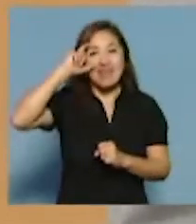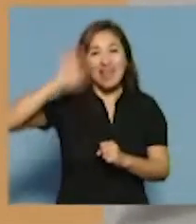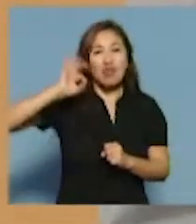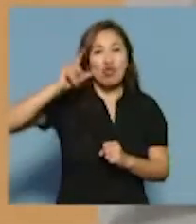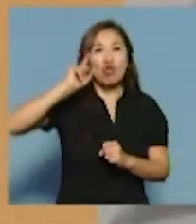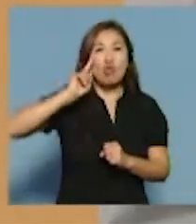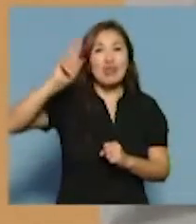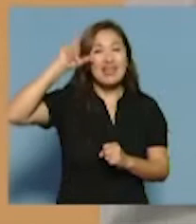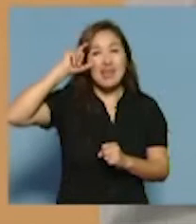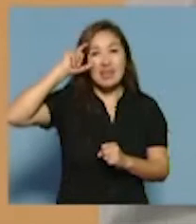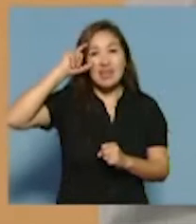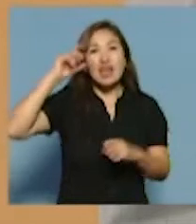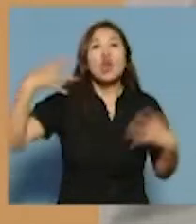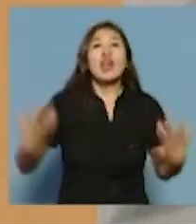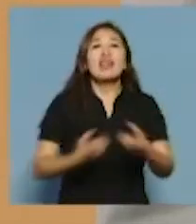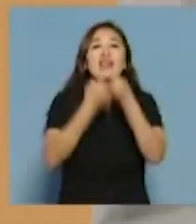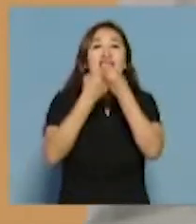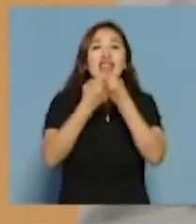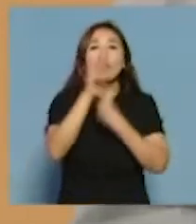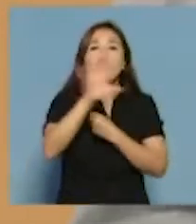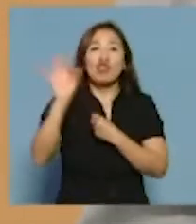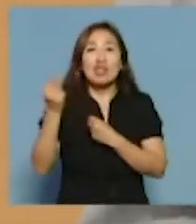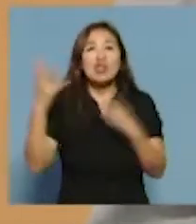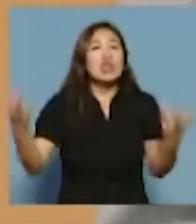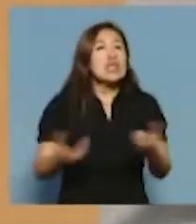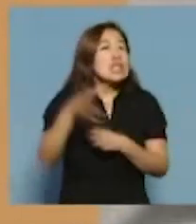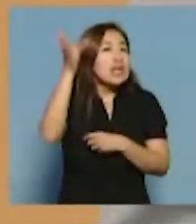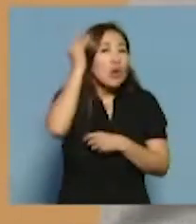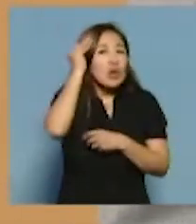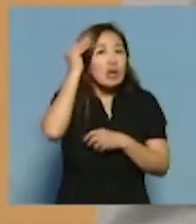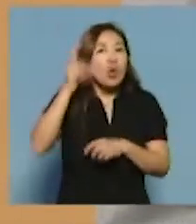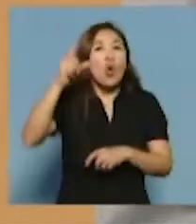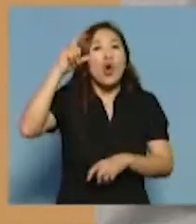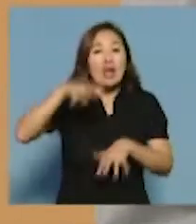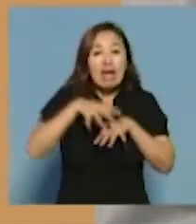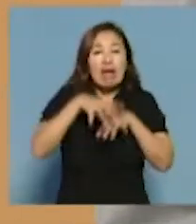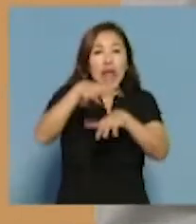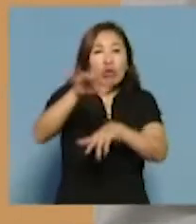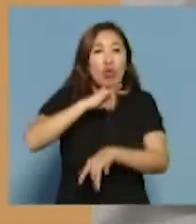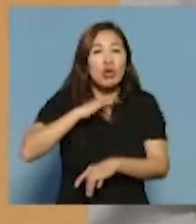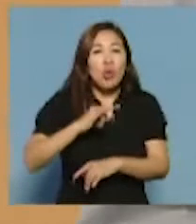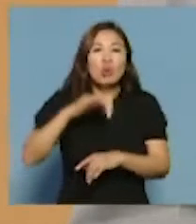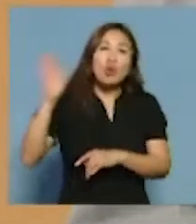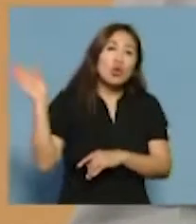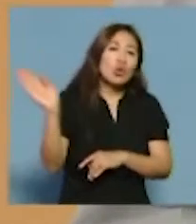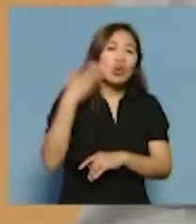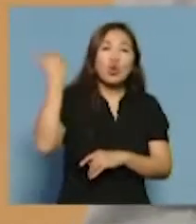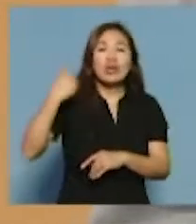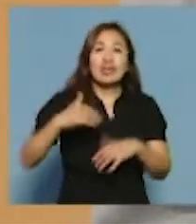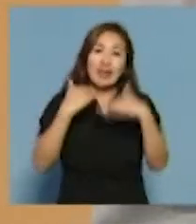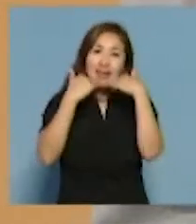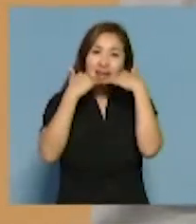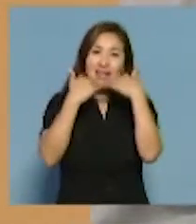con los bicentenarios y recordando lo que es el éxodo jujeño entonces por todo el país gracias